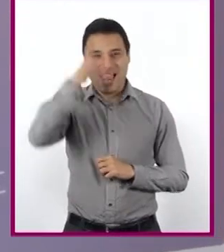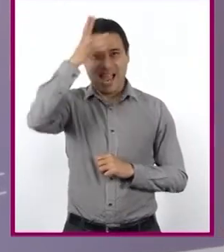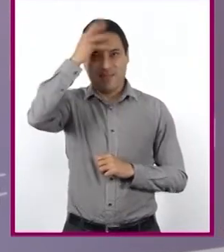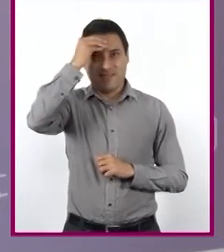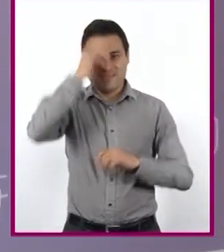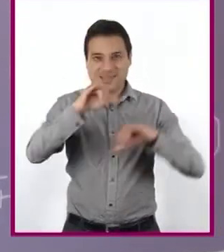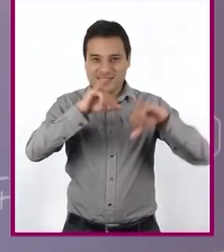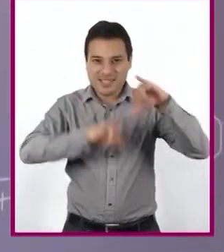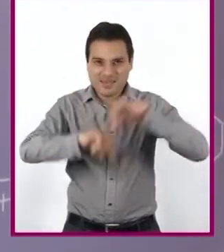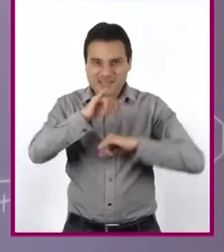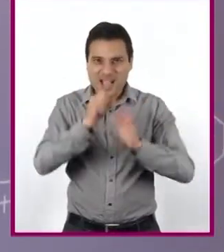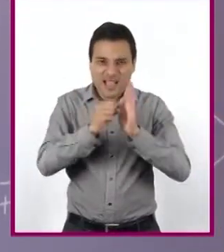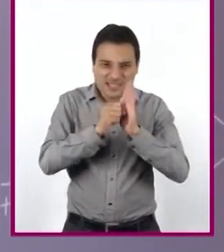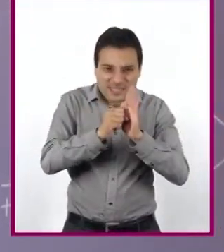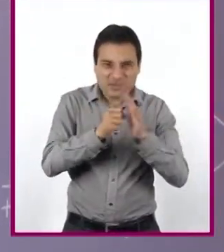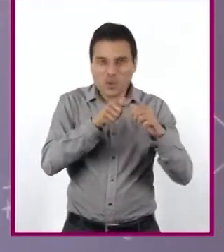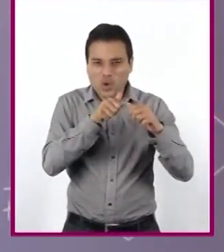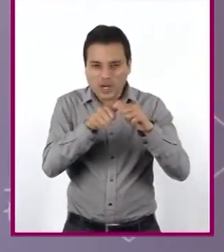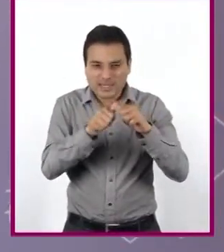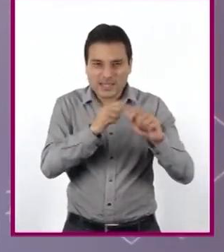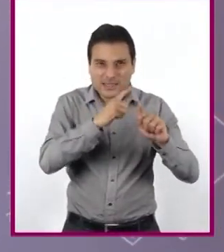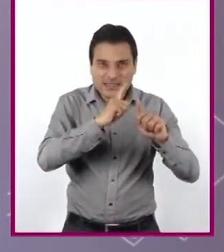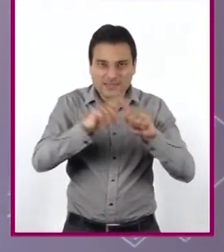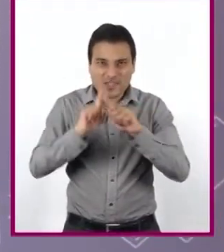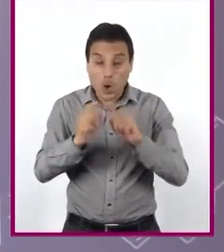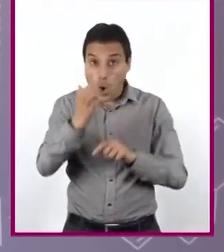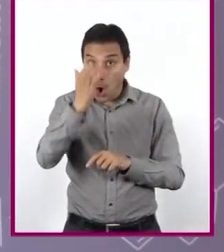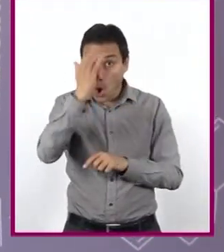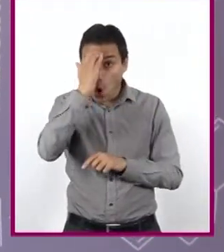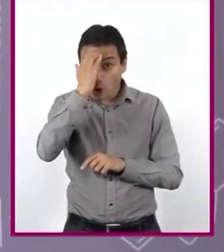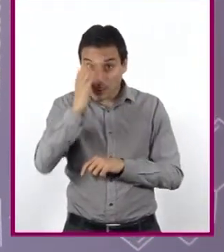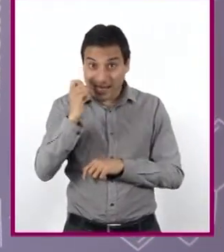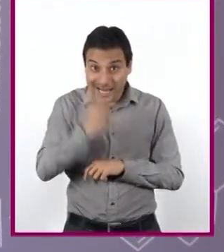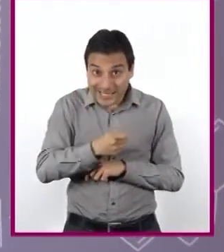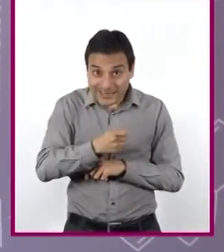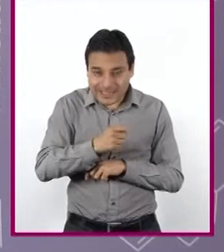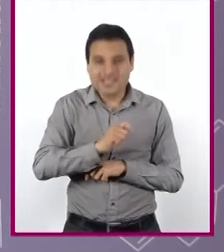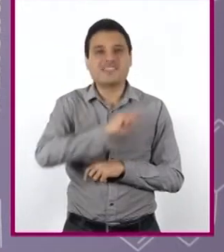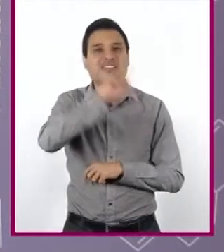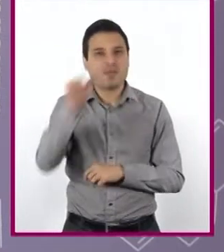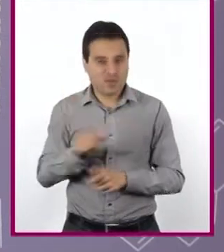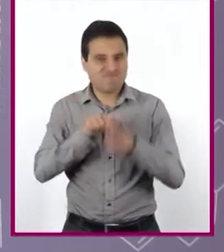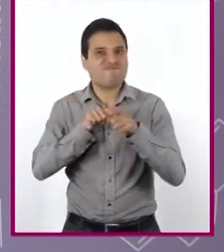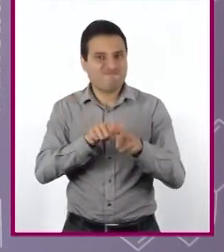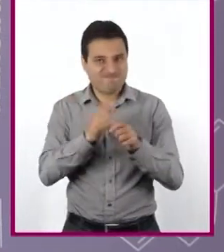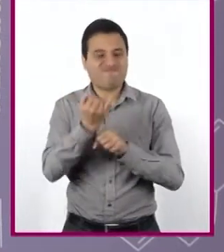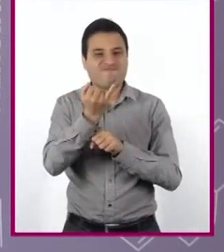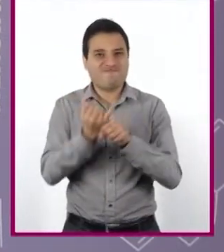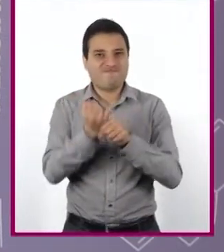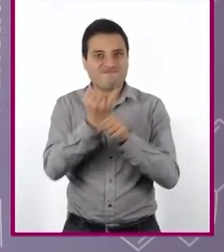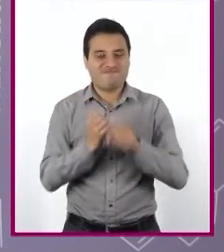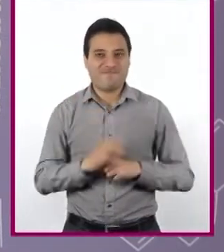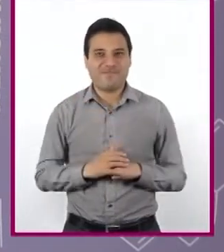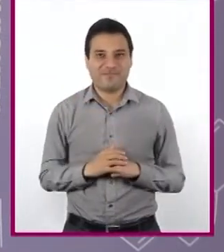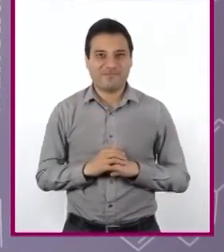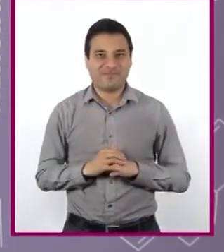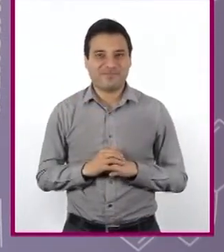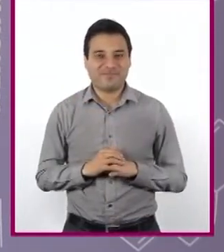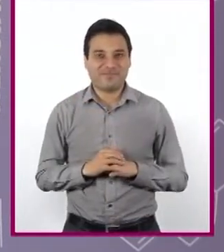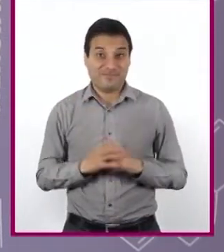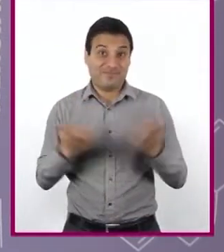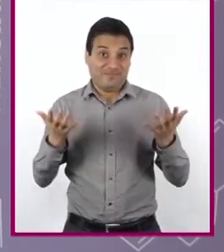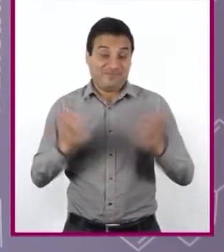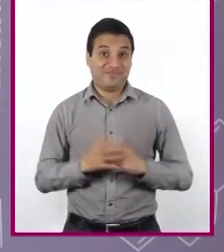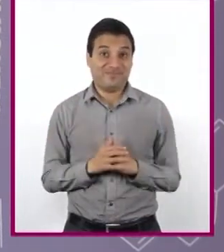lenguaje químico de manera dinámica para que con su conocimiento sigan en constante construcción. Y qué mejor